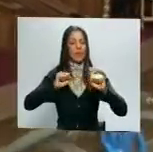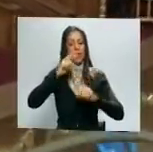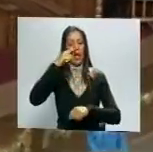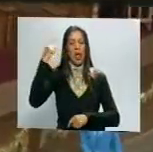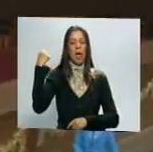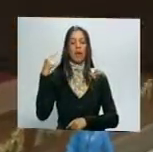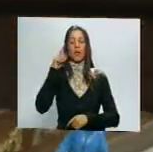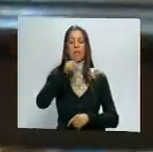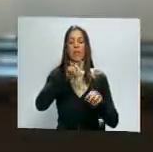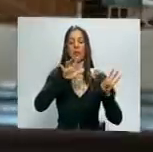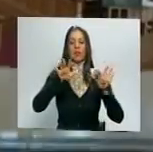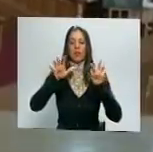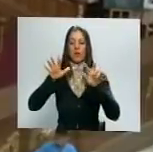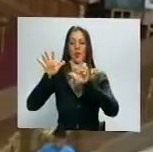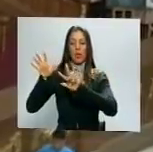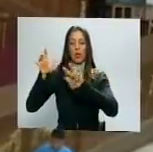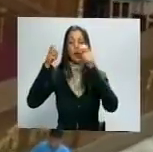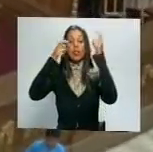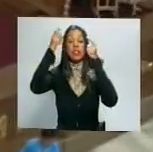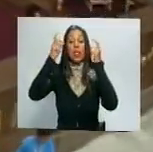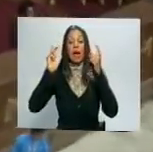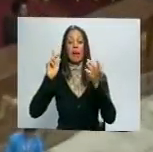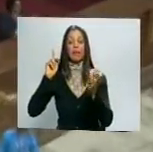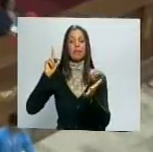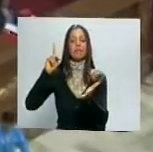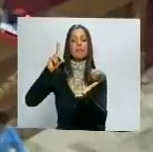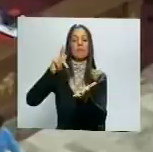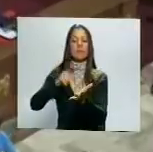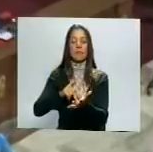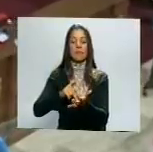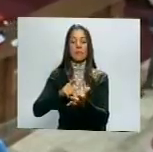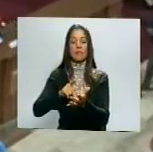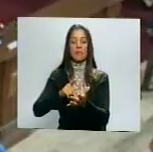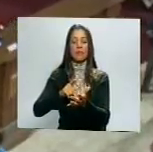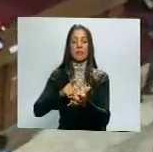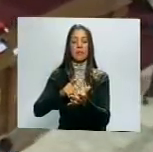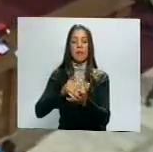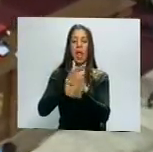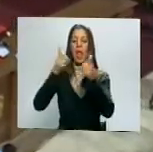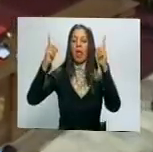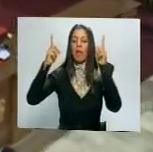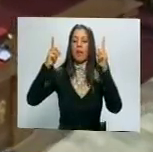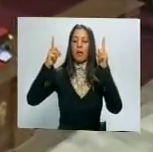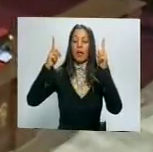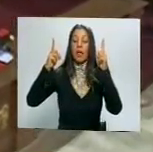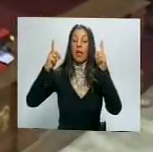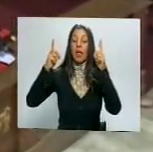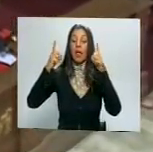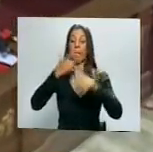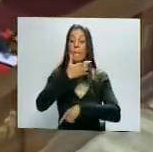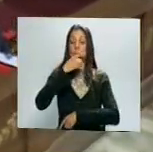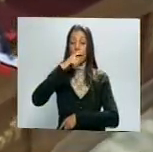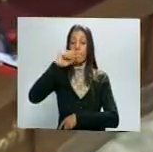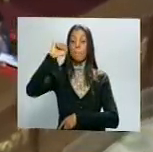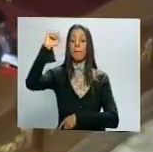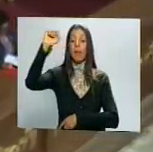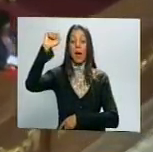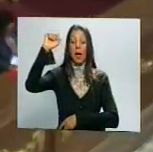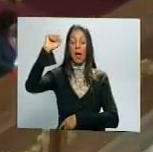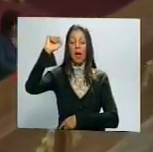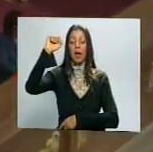1998, cuando llegó Hugo Chávez a la presidencia de la República. Si Nicolás Maduro, nuestro hermano Nicolás